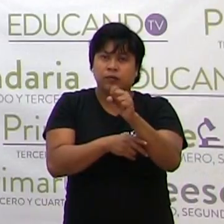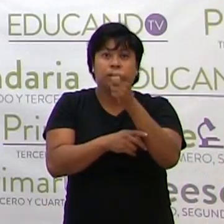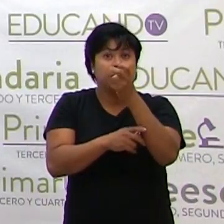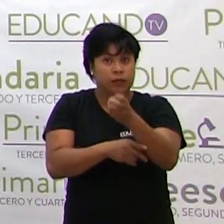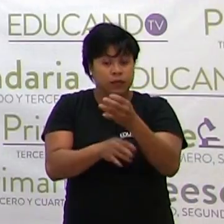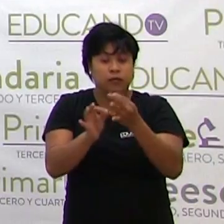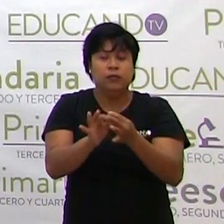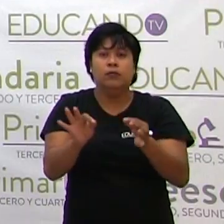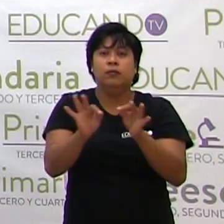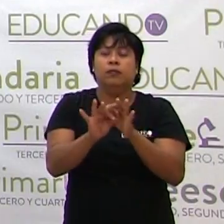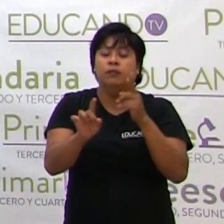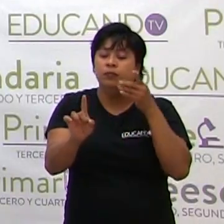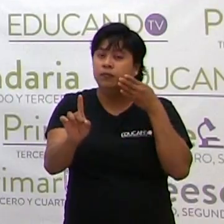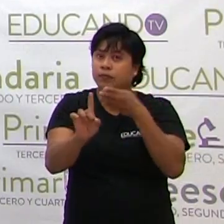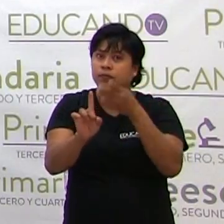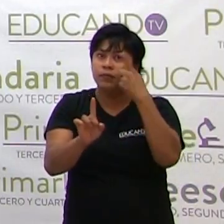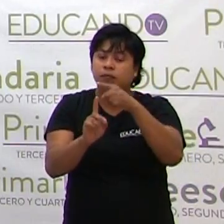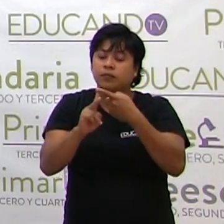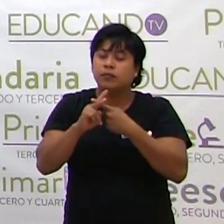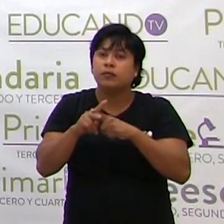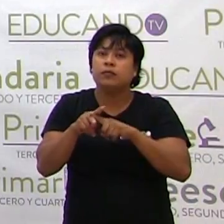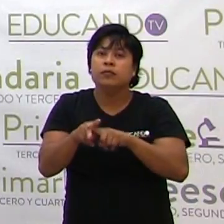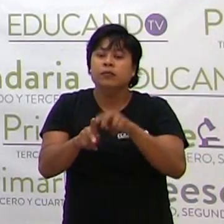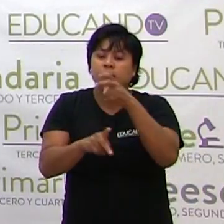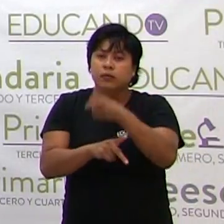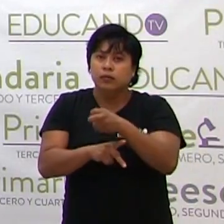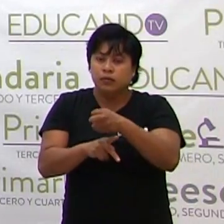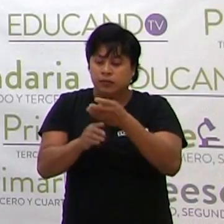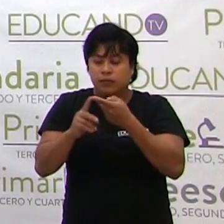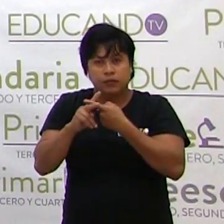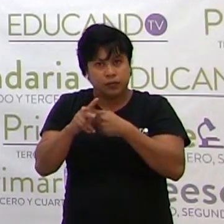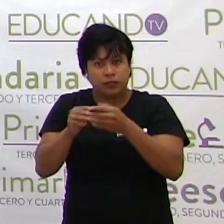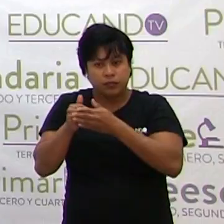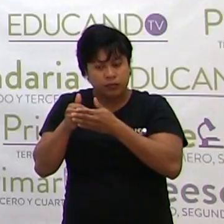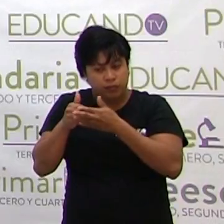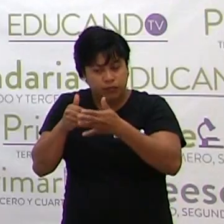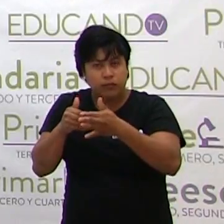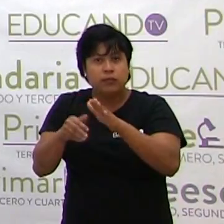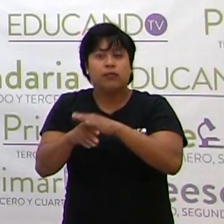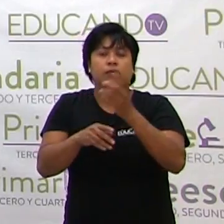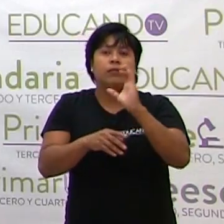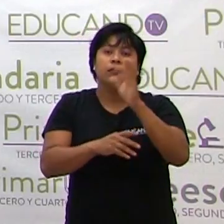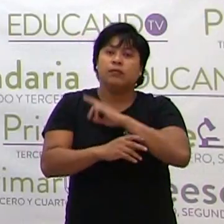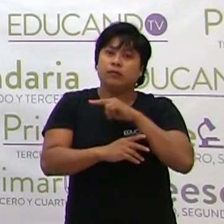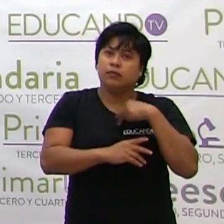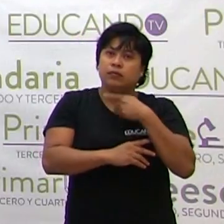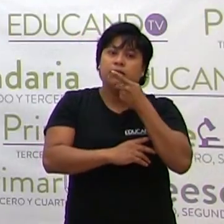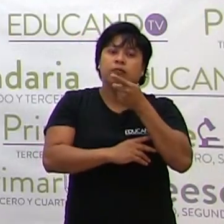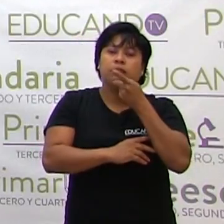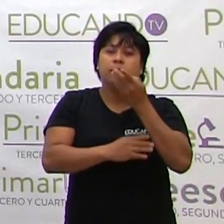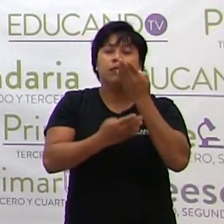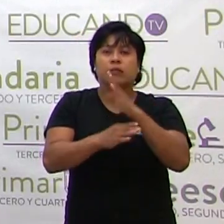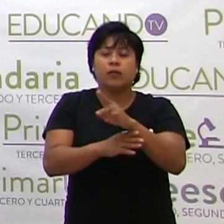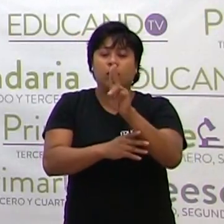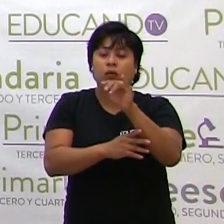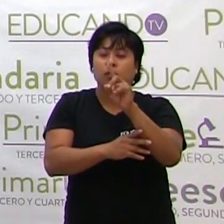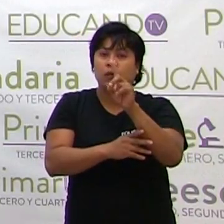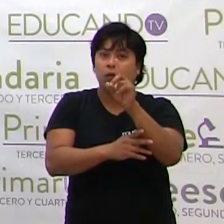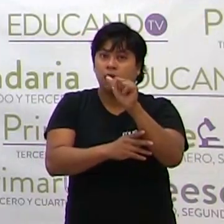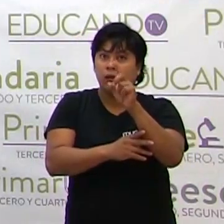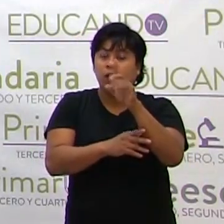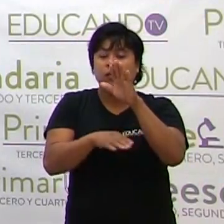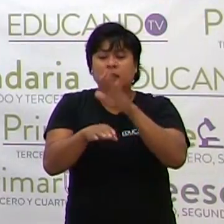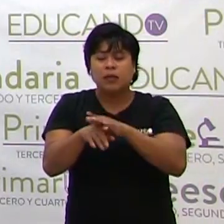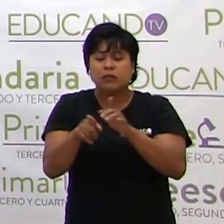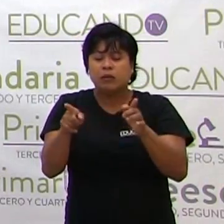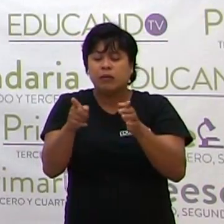importante hacer referencia e iniciar desde esta parte porque cuando nosotros hablamos de la unidad más